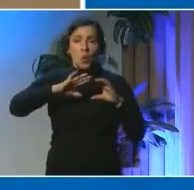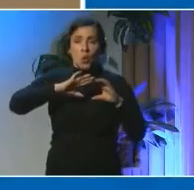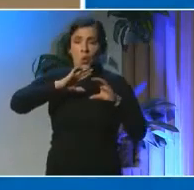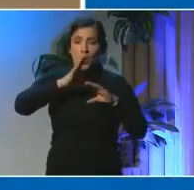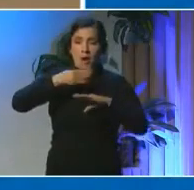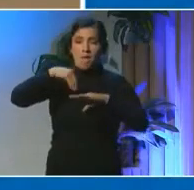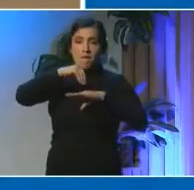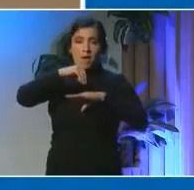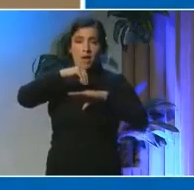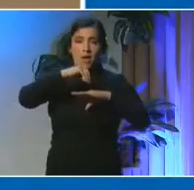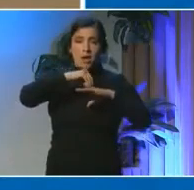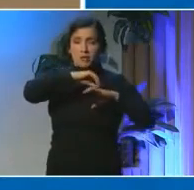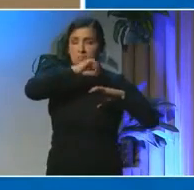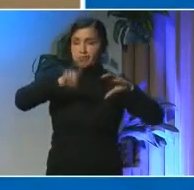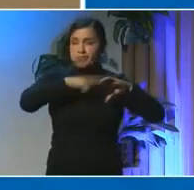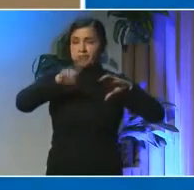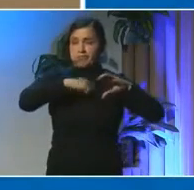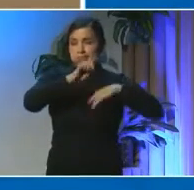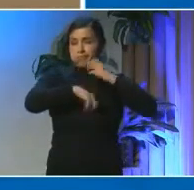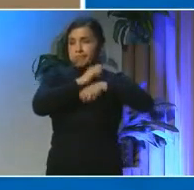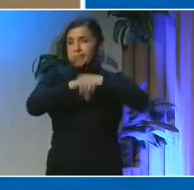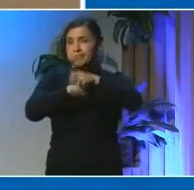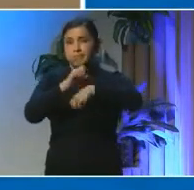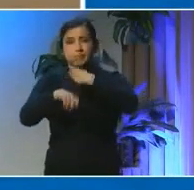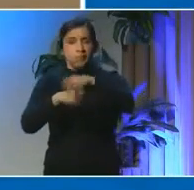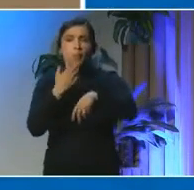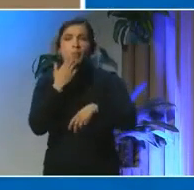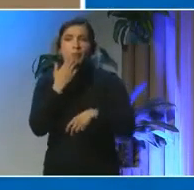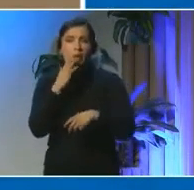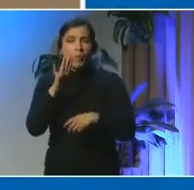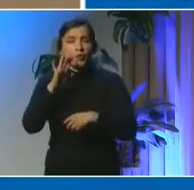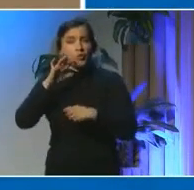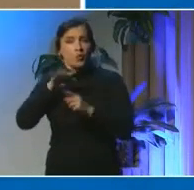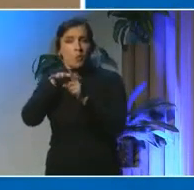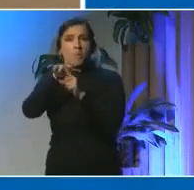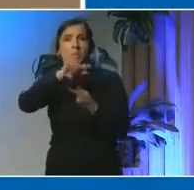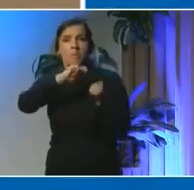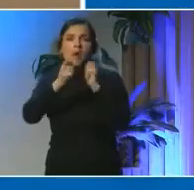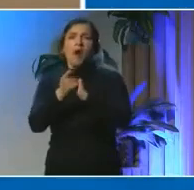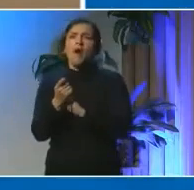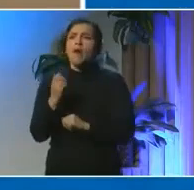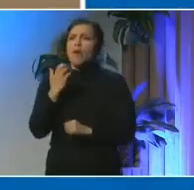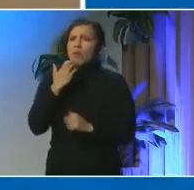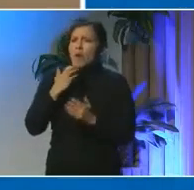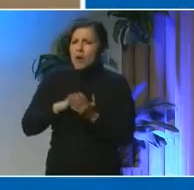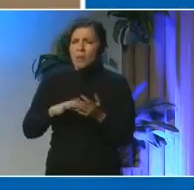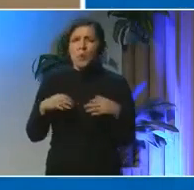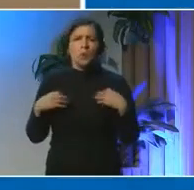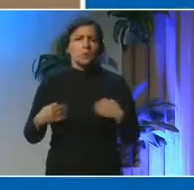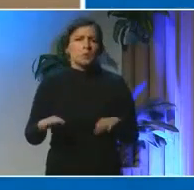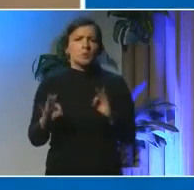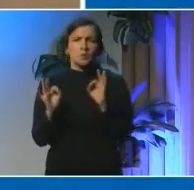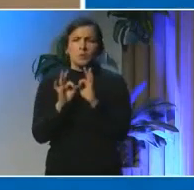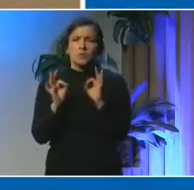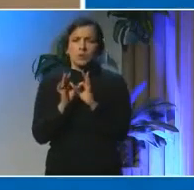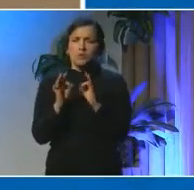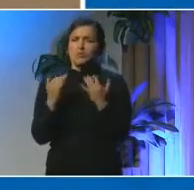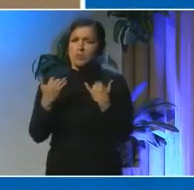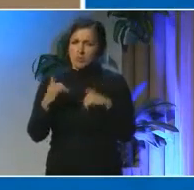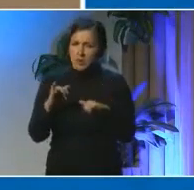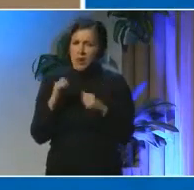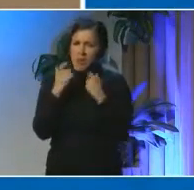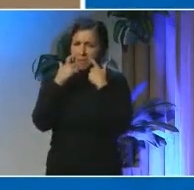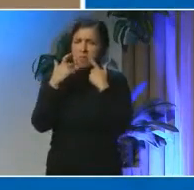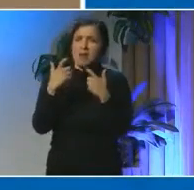las empresas grandes generando una transformación y no solo casos pequeños o pilotos sino es un tema donde ya efectivamente